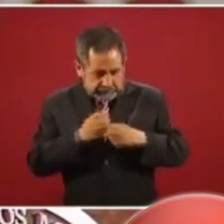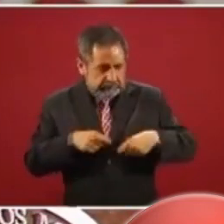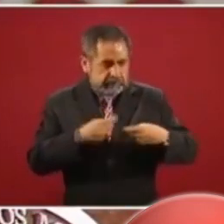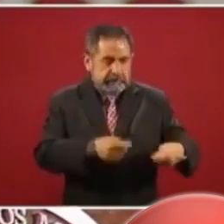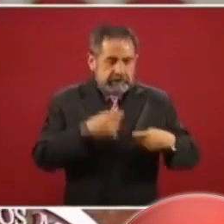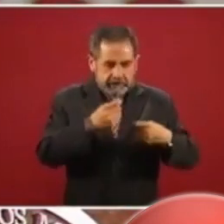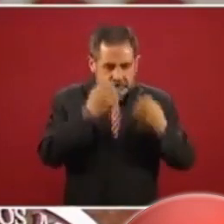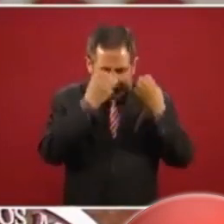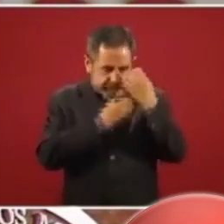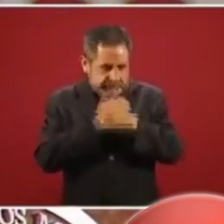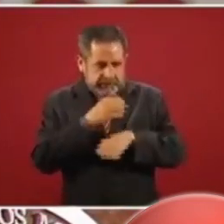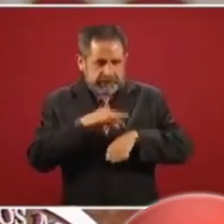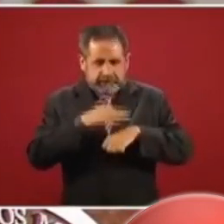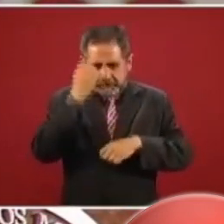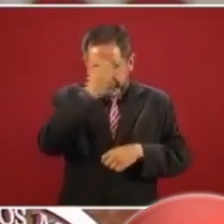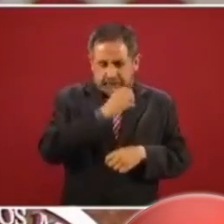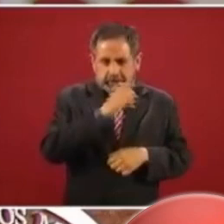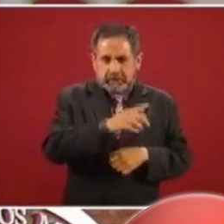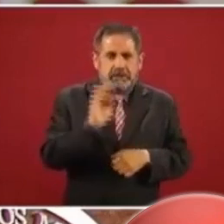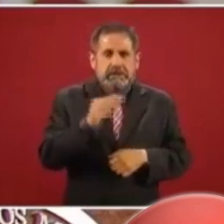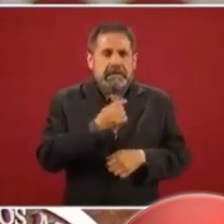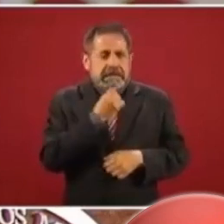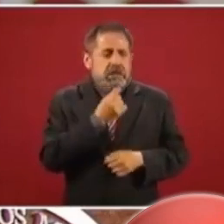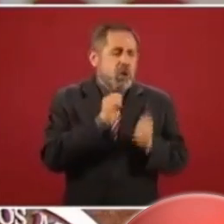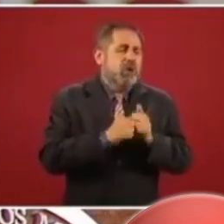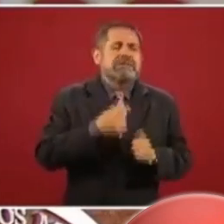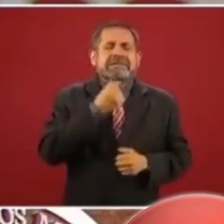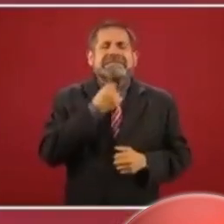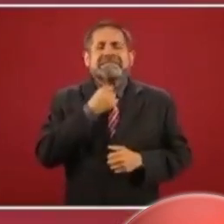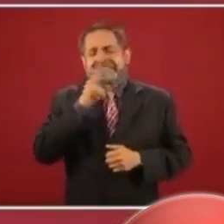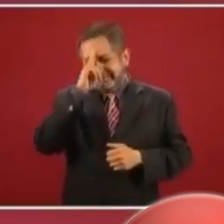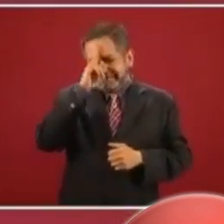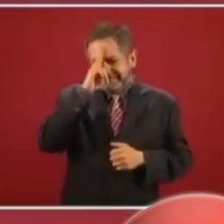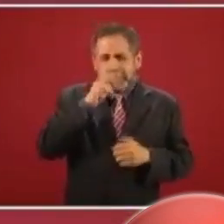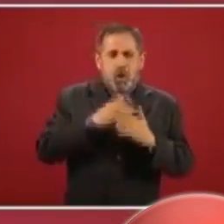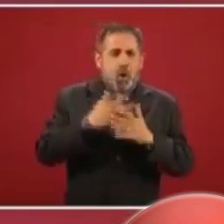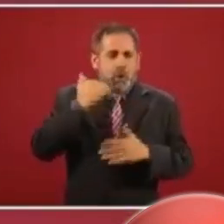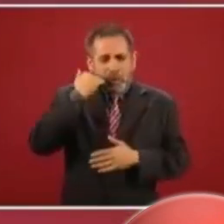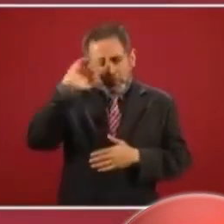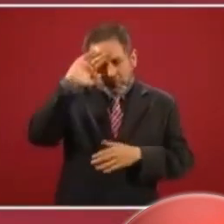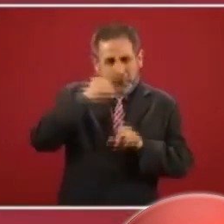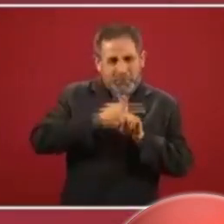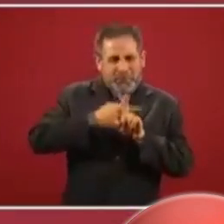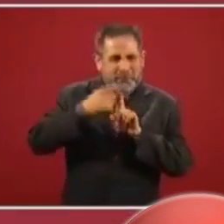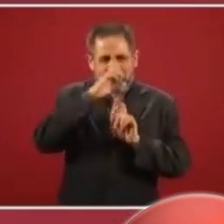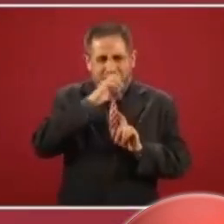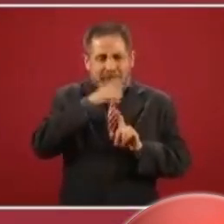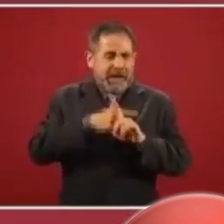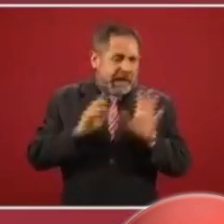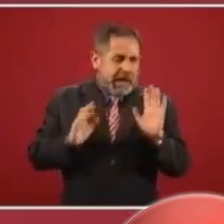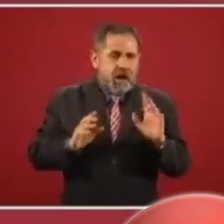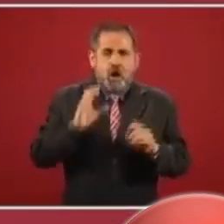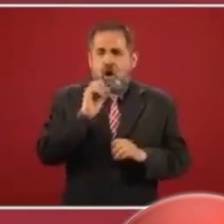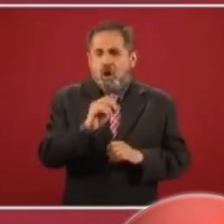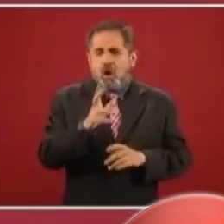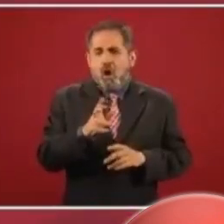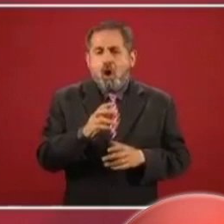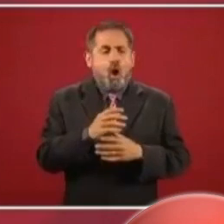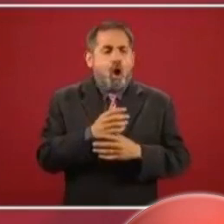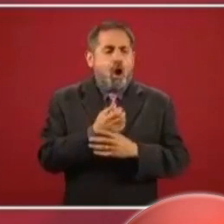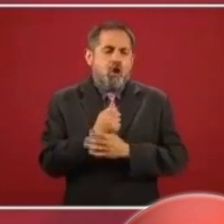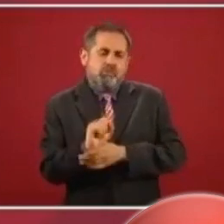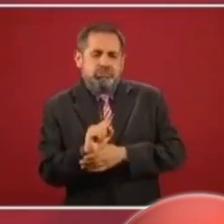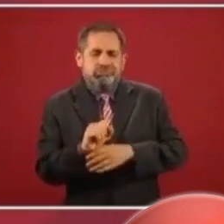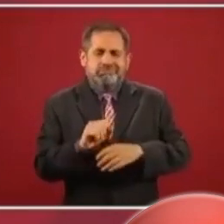pueda llevar desde un niño con laringitis o con la temperatura muy alta o alguien que se dobló un